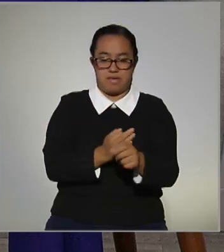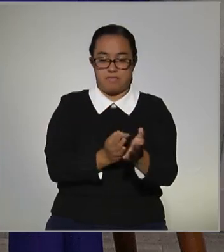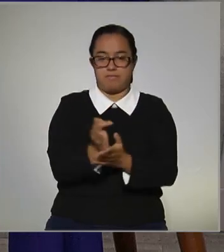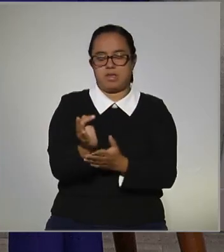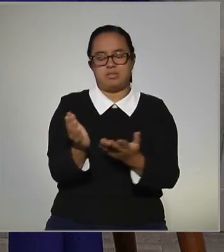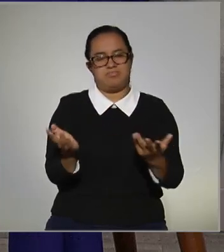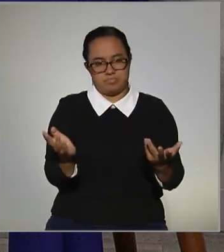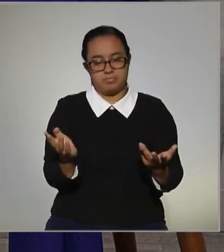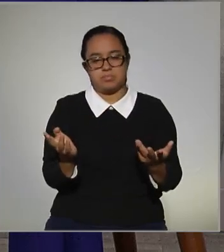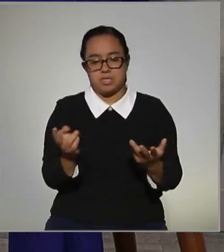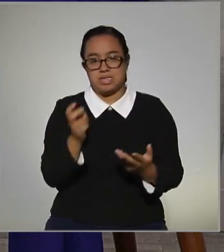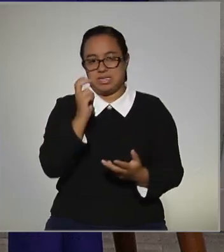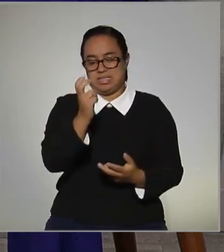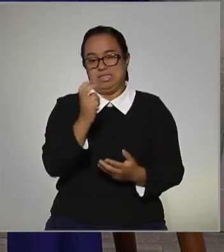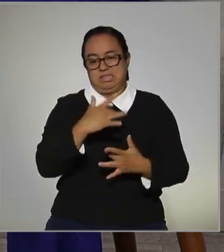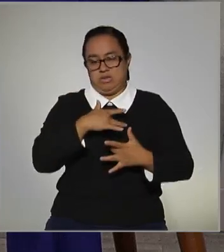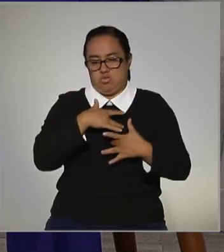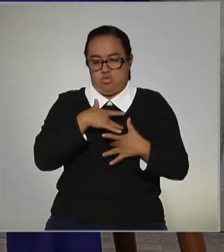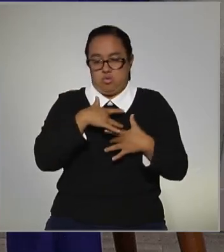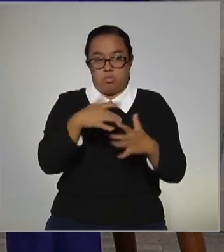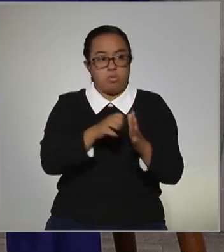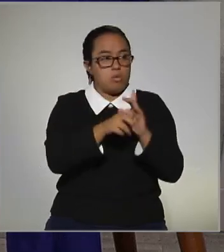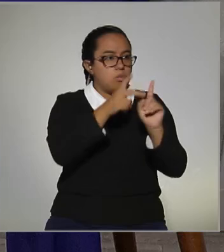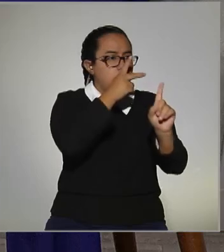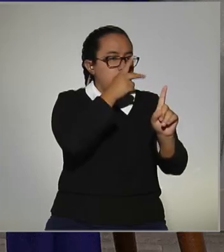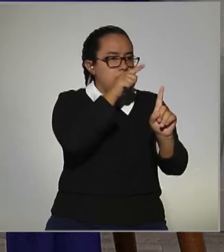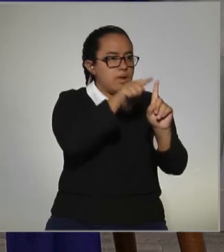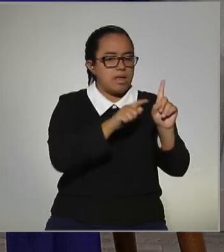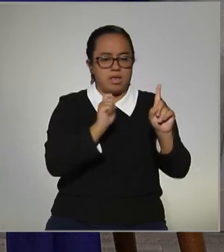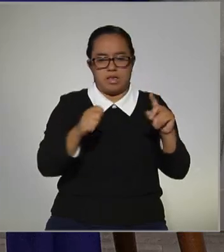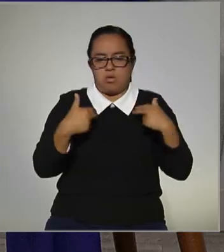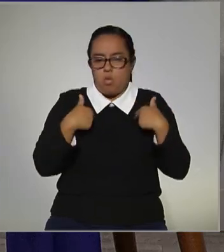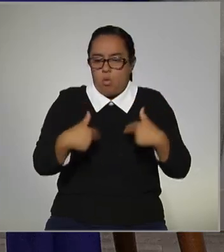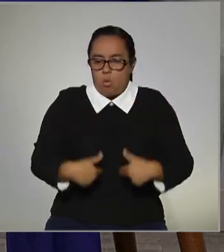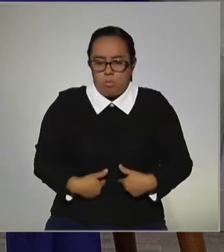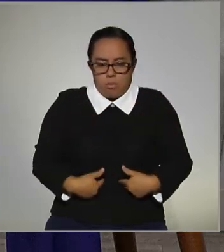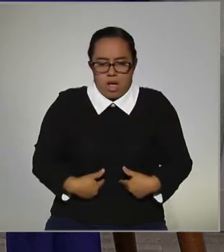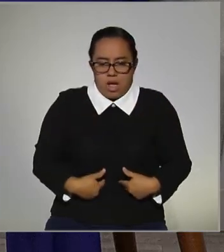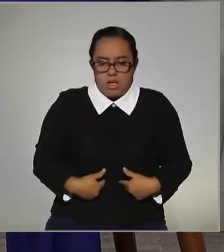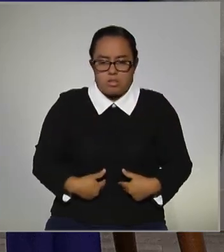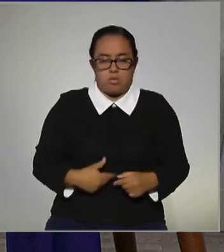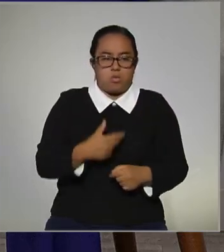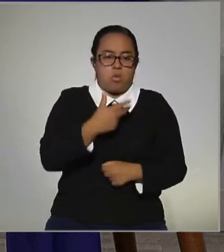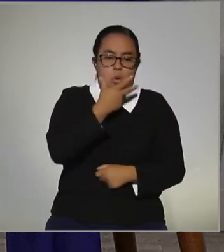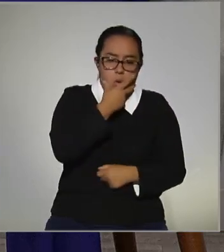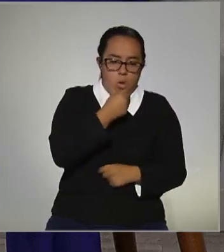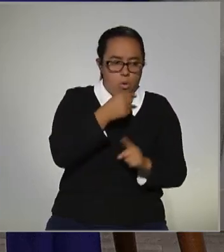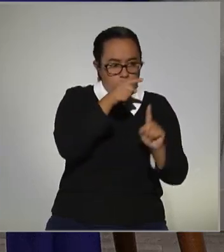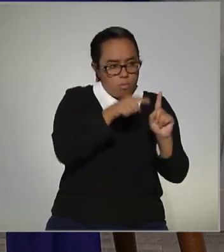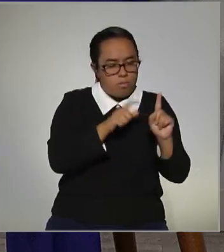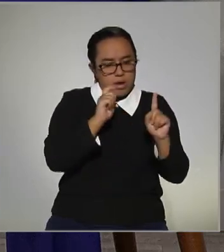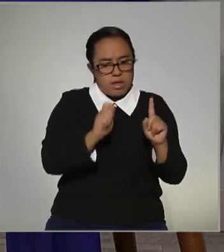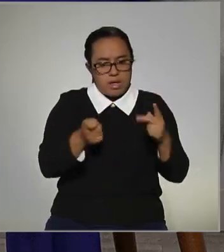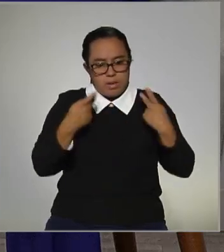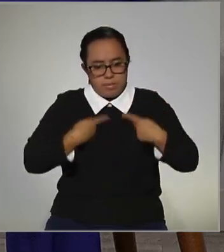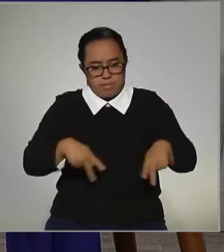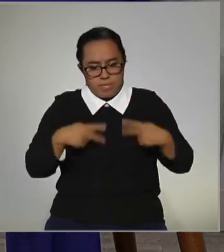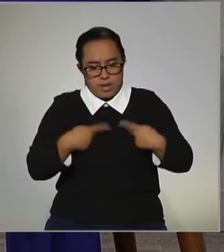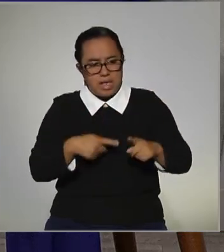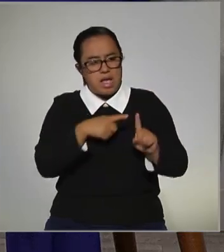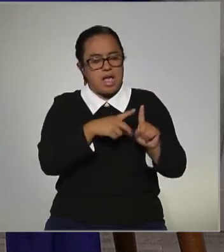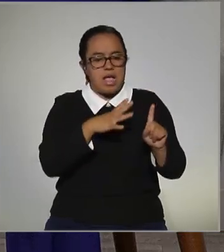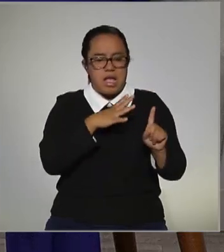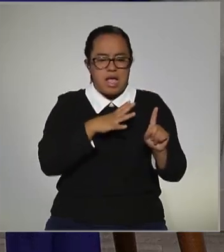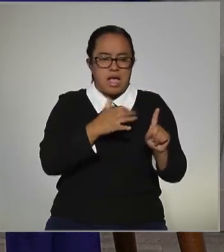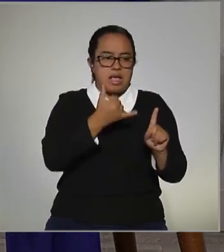es doloroso darse cuenta que un padre es un hombre también, ¿no? Y que un tanto hombre, bueno, hay un ser humano y hay un sujeto ahí y con faltas y